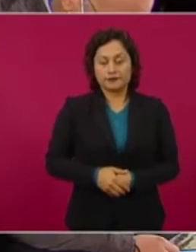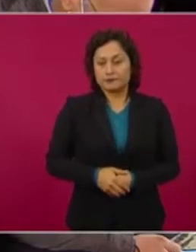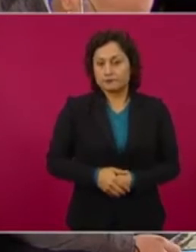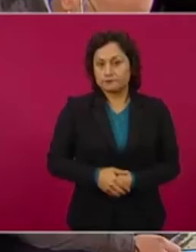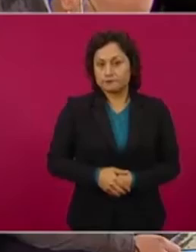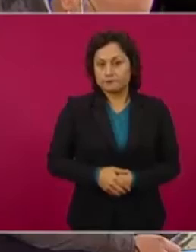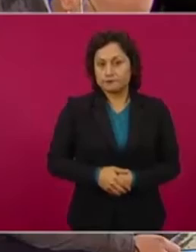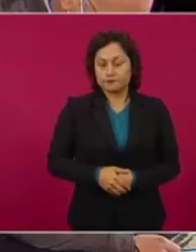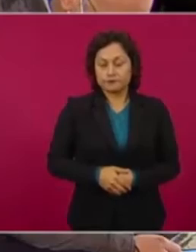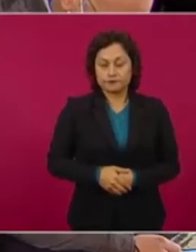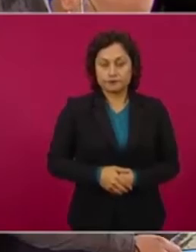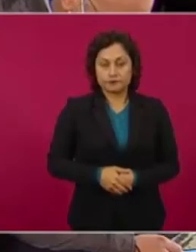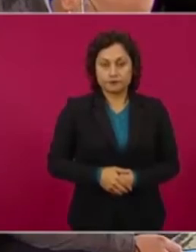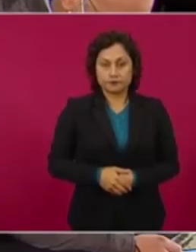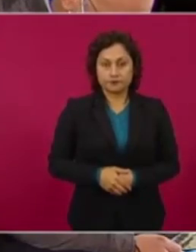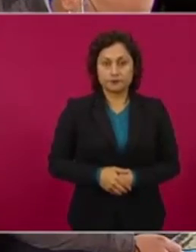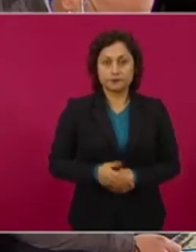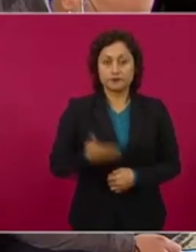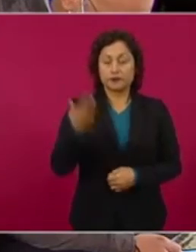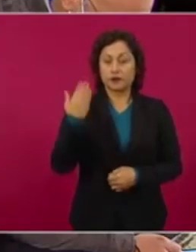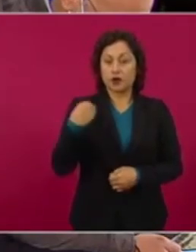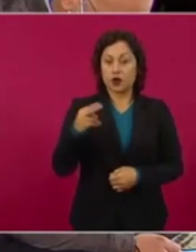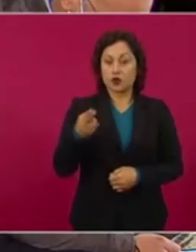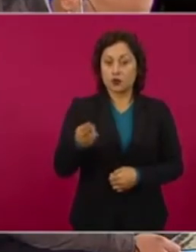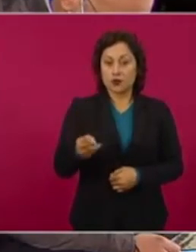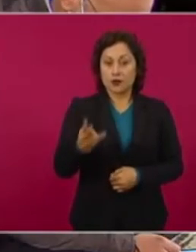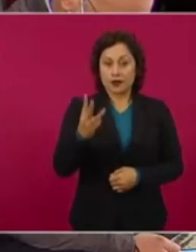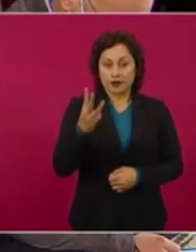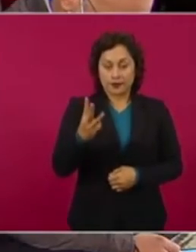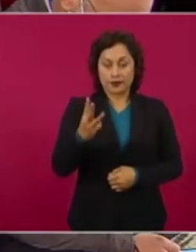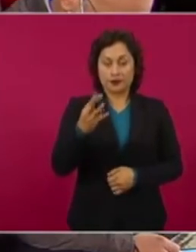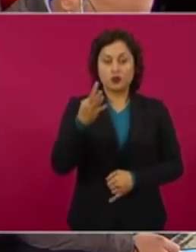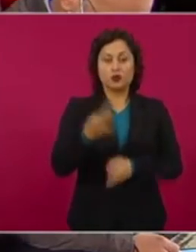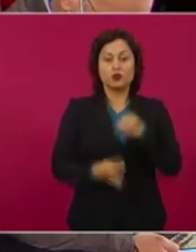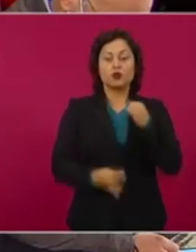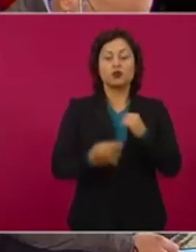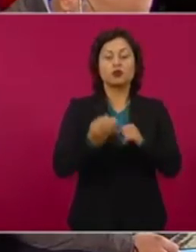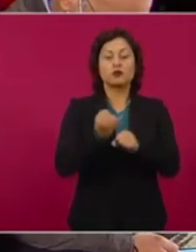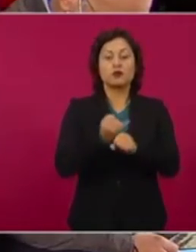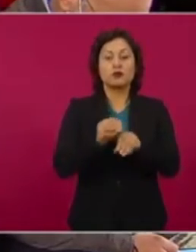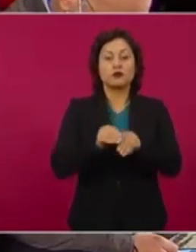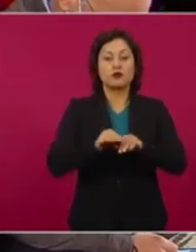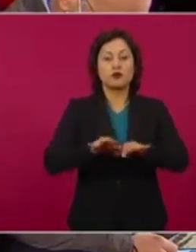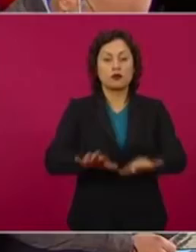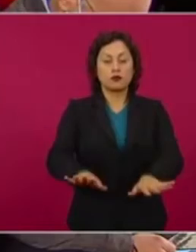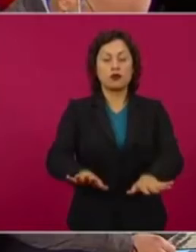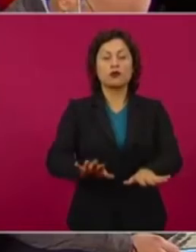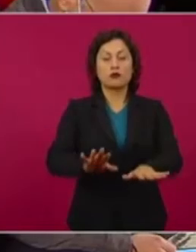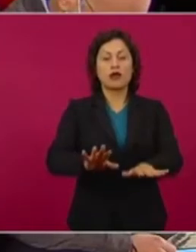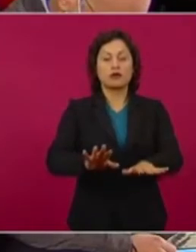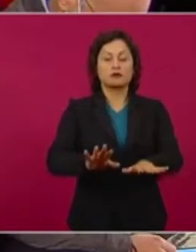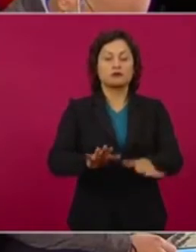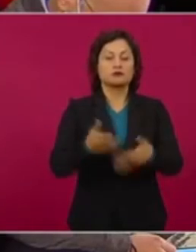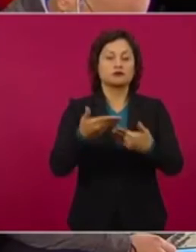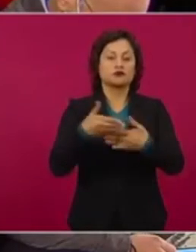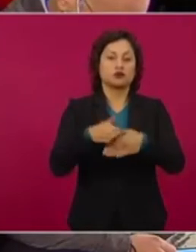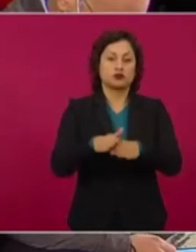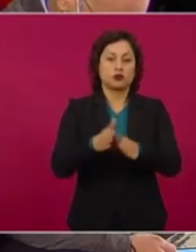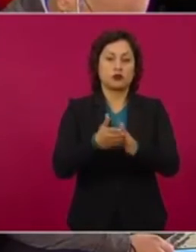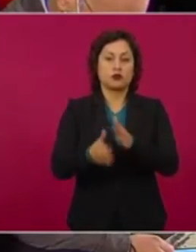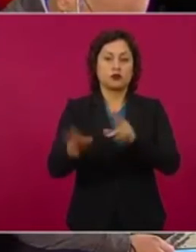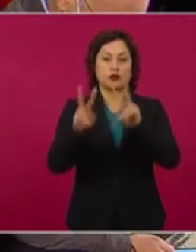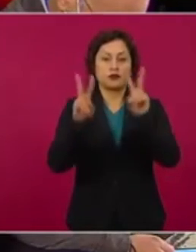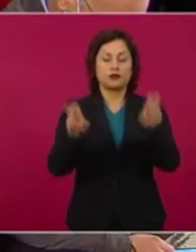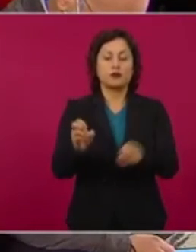Y bueno, el 3 de noviembre que se dio el último informe de octubre de género,